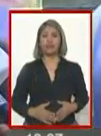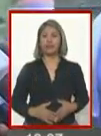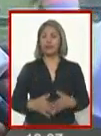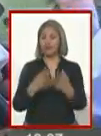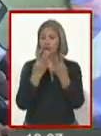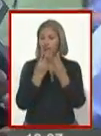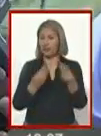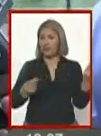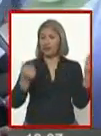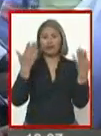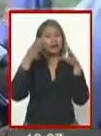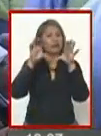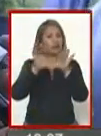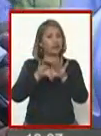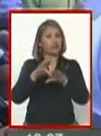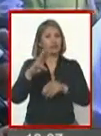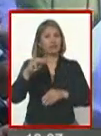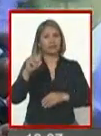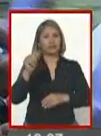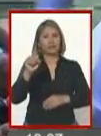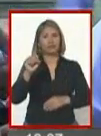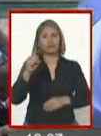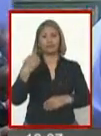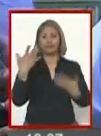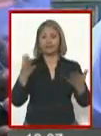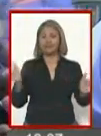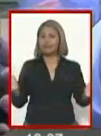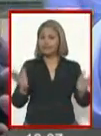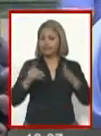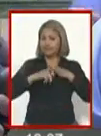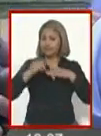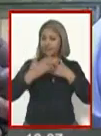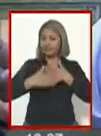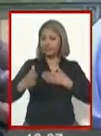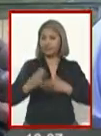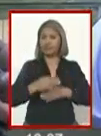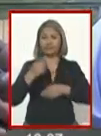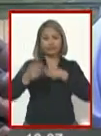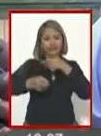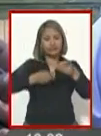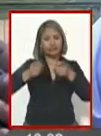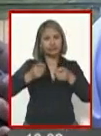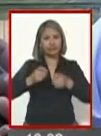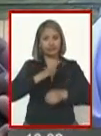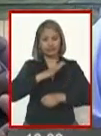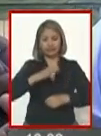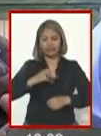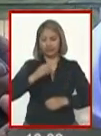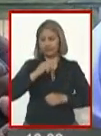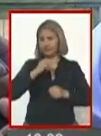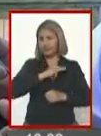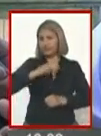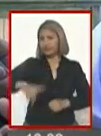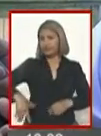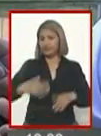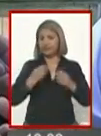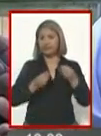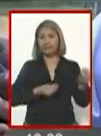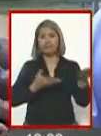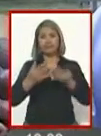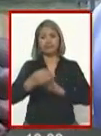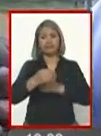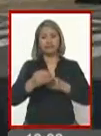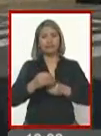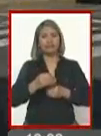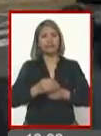disolver el contrato con más hemos activado el órgano de fiscalización desde el consejo municipal se ha remitido a la